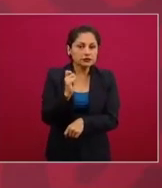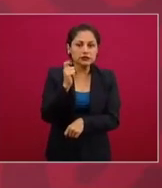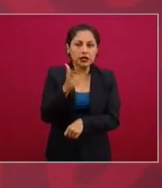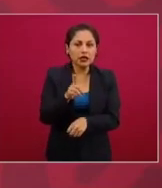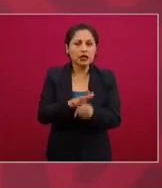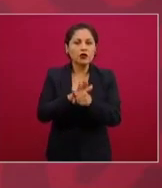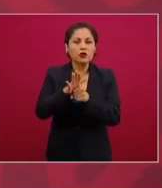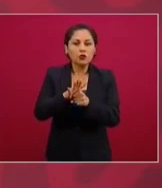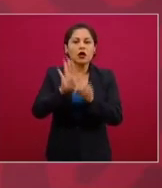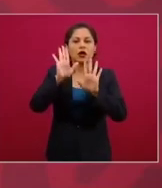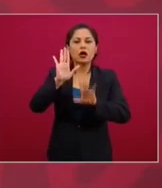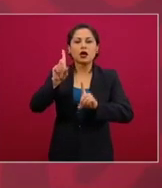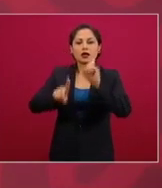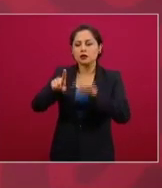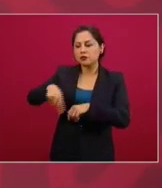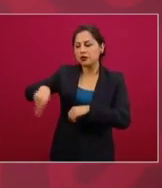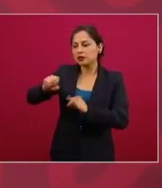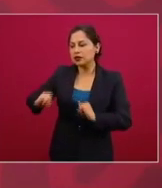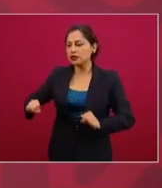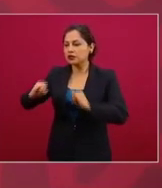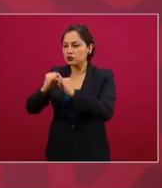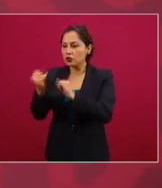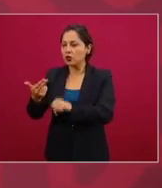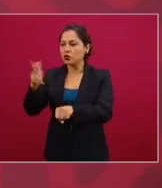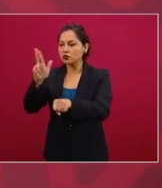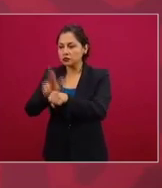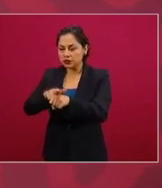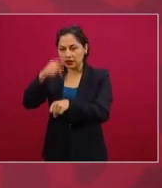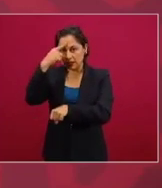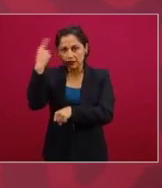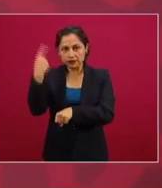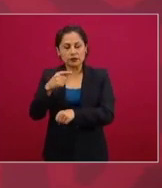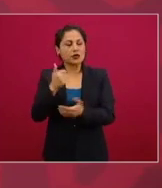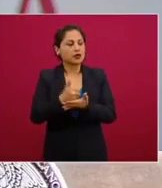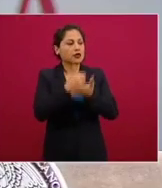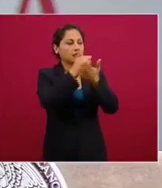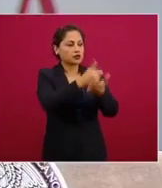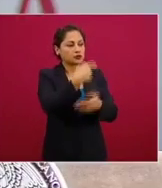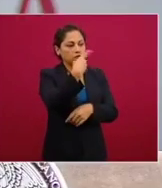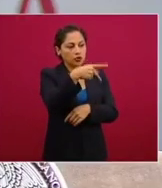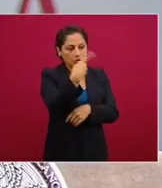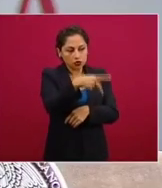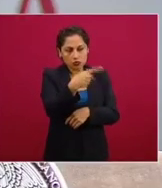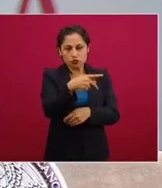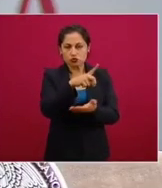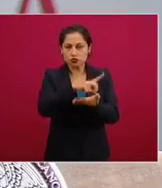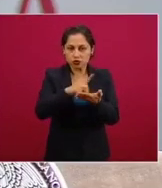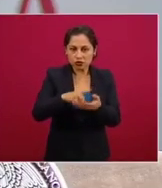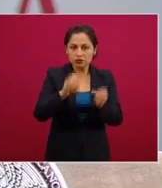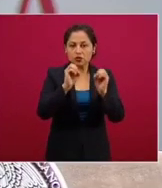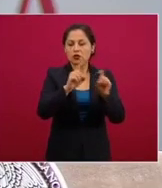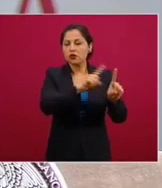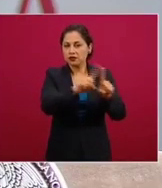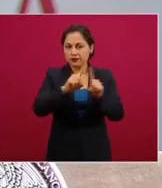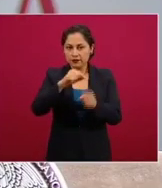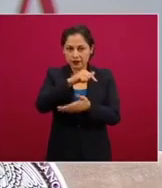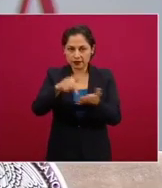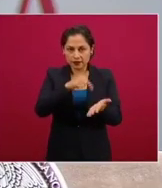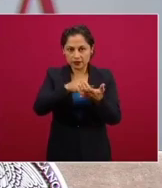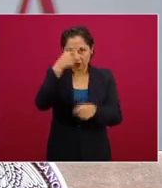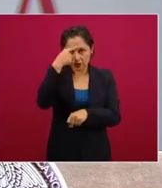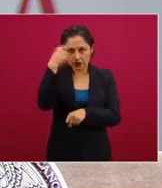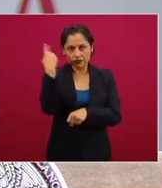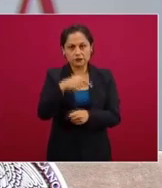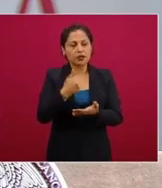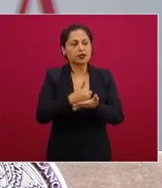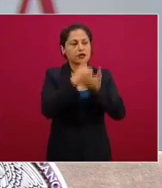de atender a esos pacientes, que estén más cercanos a la unidad de referencia y así tener, en una condición que entendemos todos por demás difícil, que